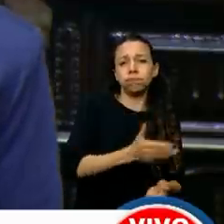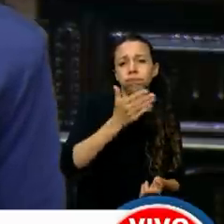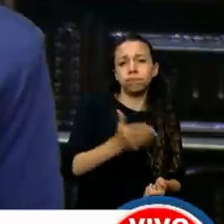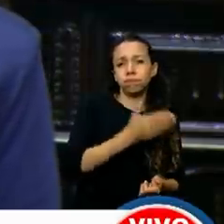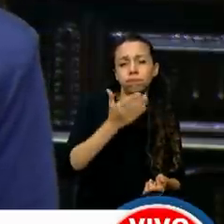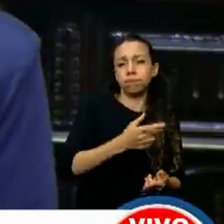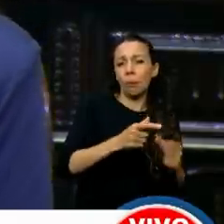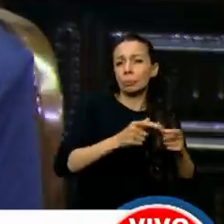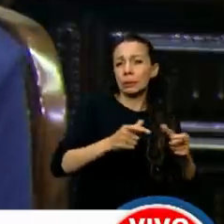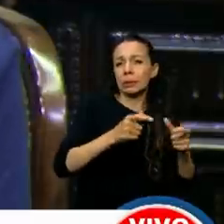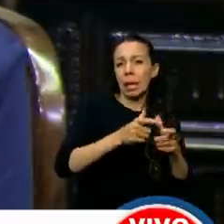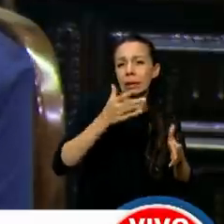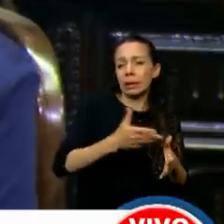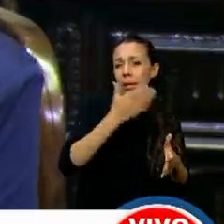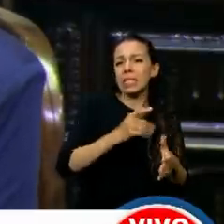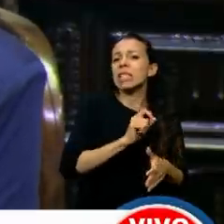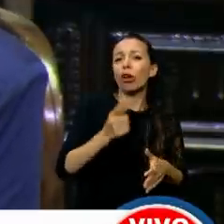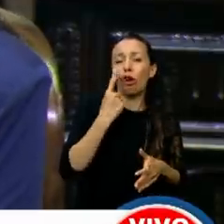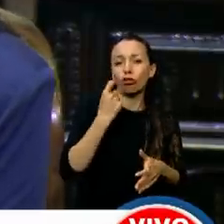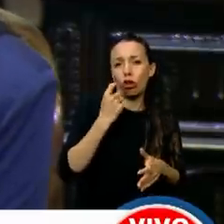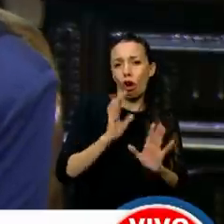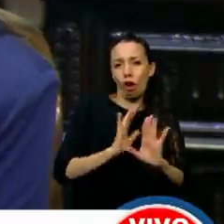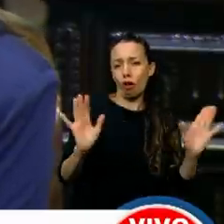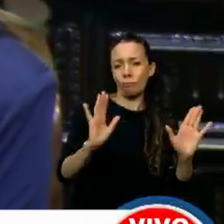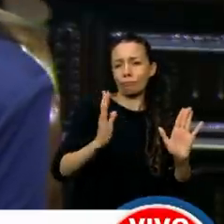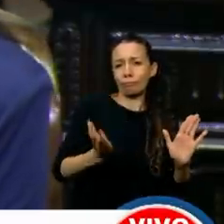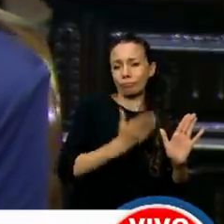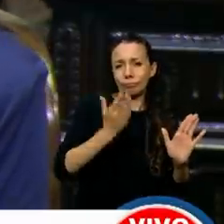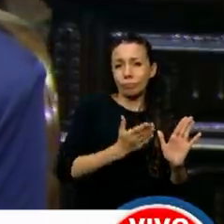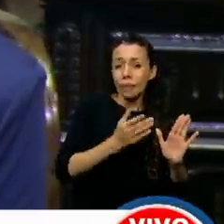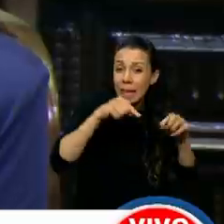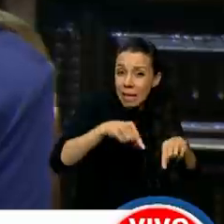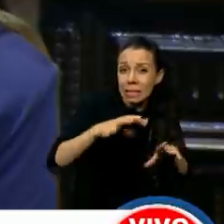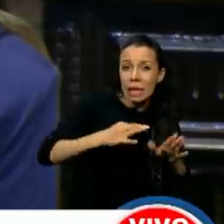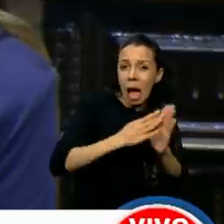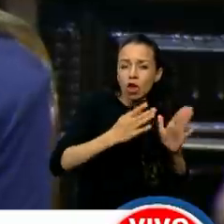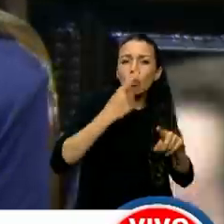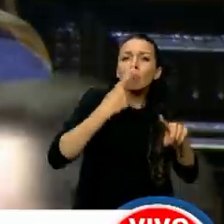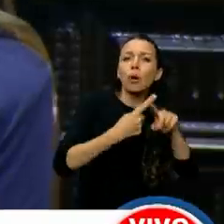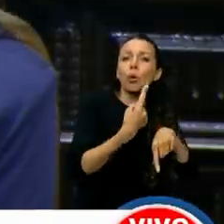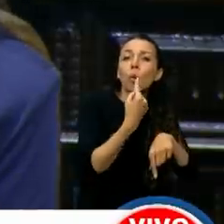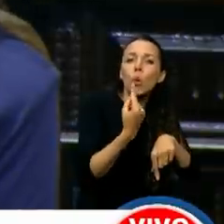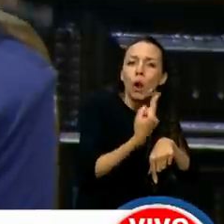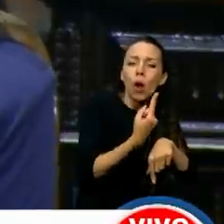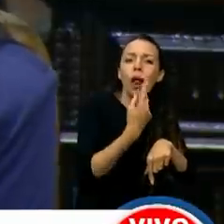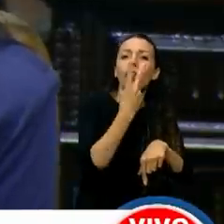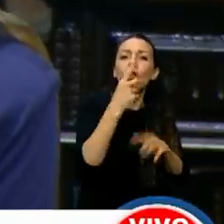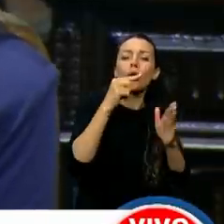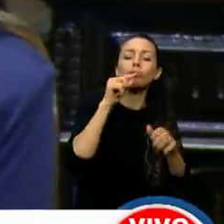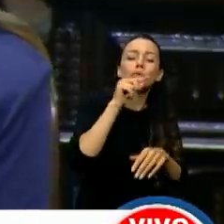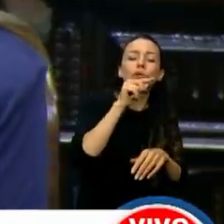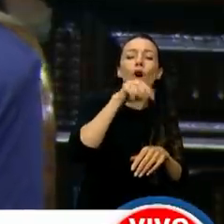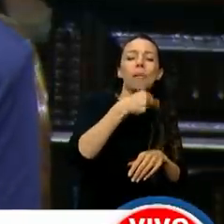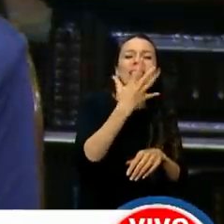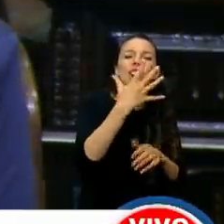en nuestro en este año a emitirse por ahora 2.5 millones de pesos